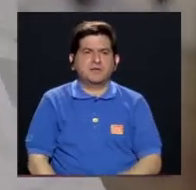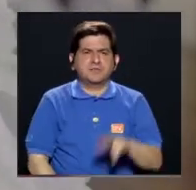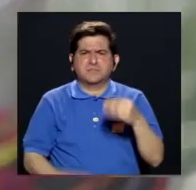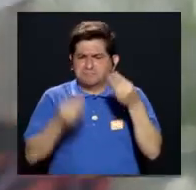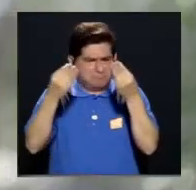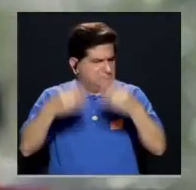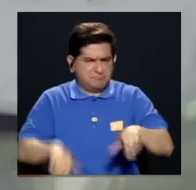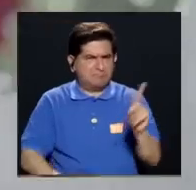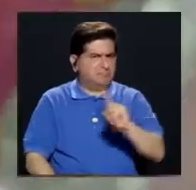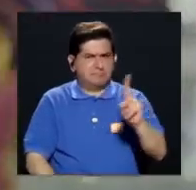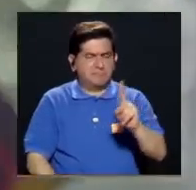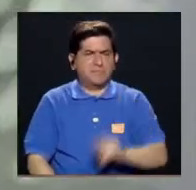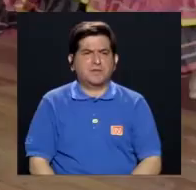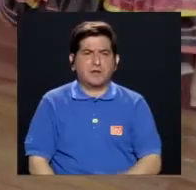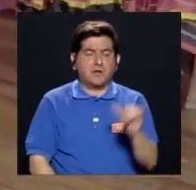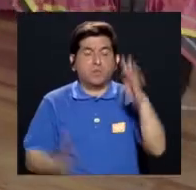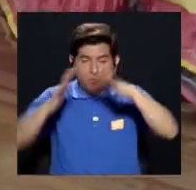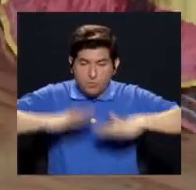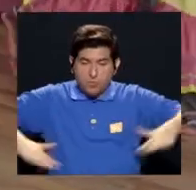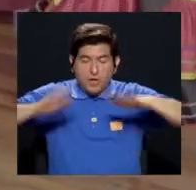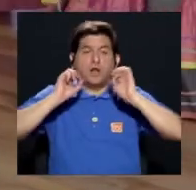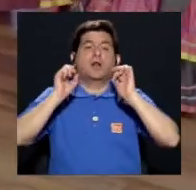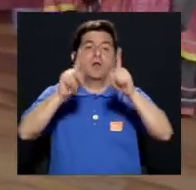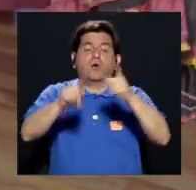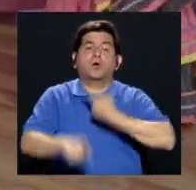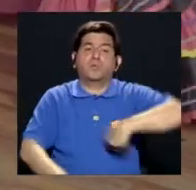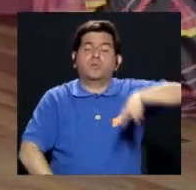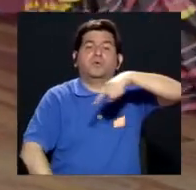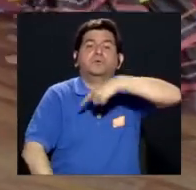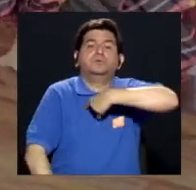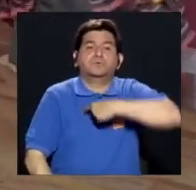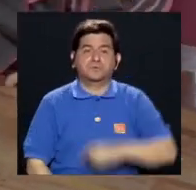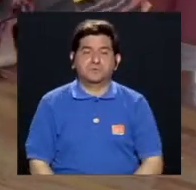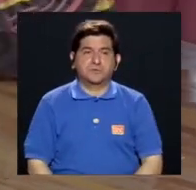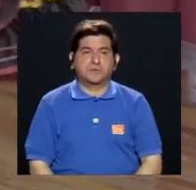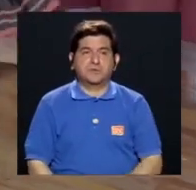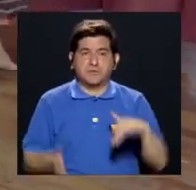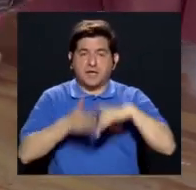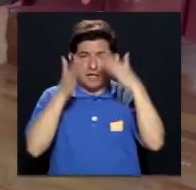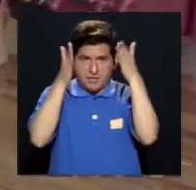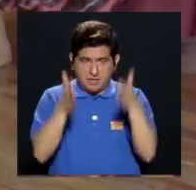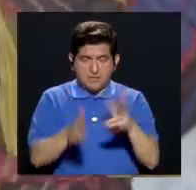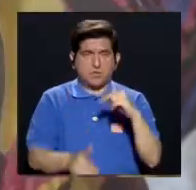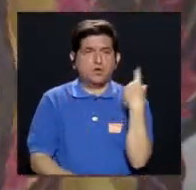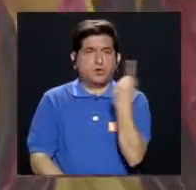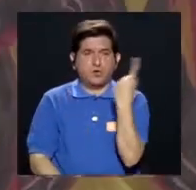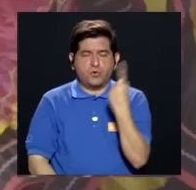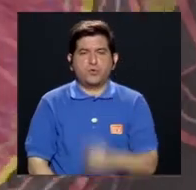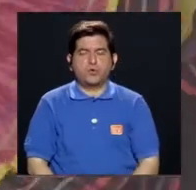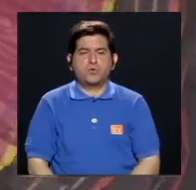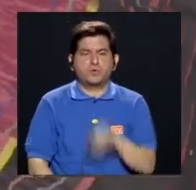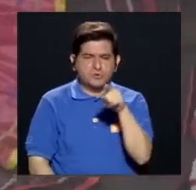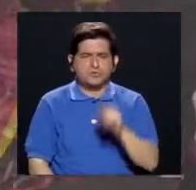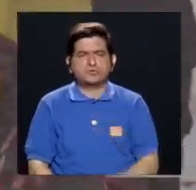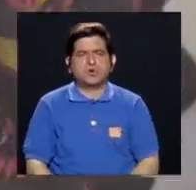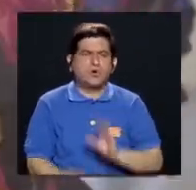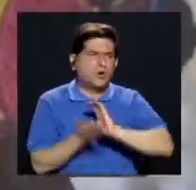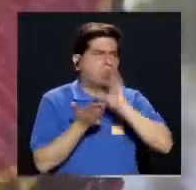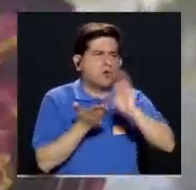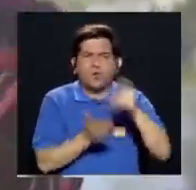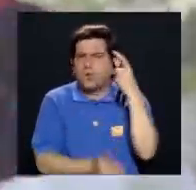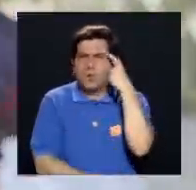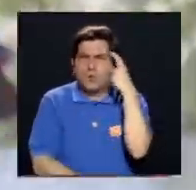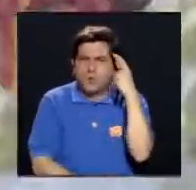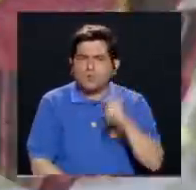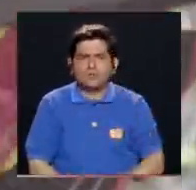que se pierdan, y pues también son espacios que nos permiten a nosotros como estudiantes no solo estar con la presión de los cursos,